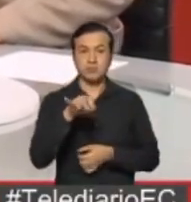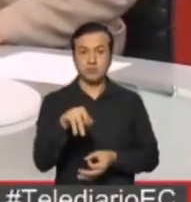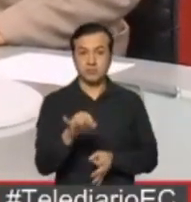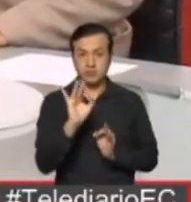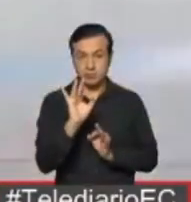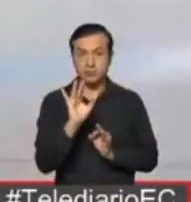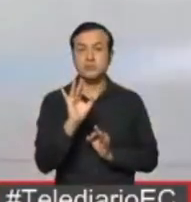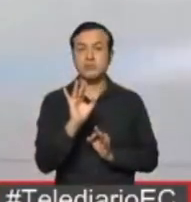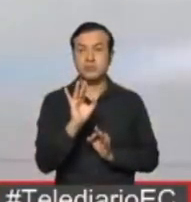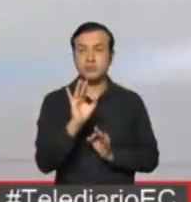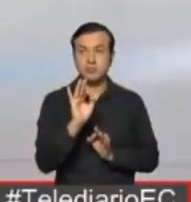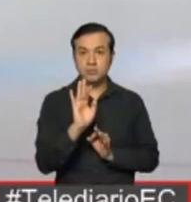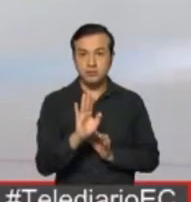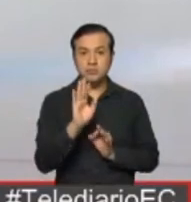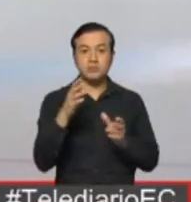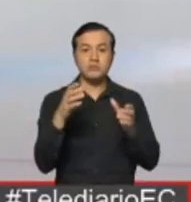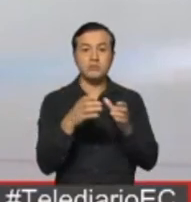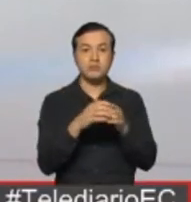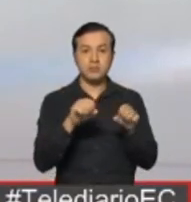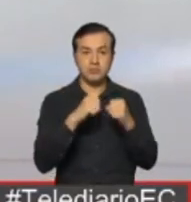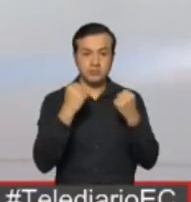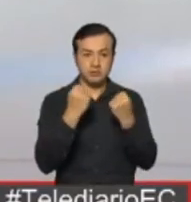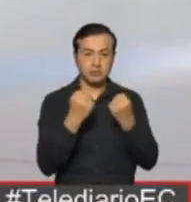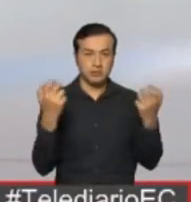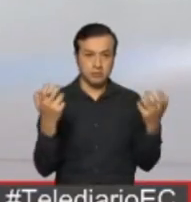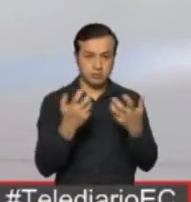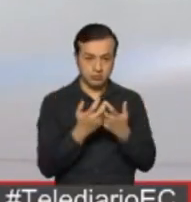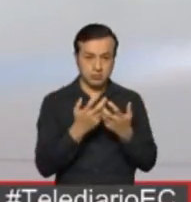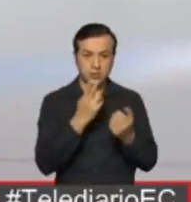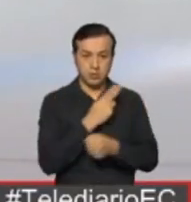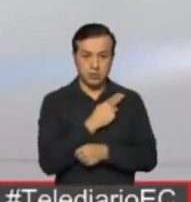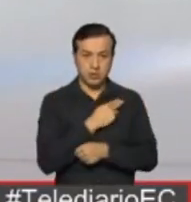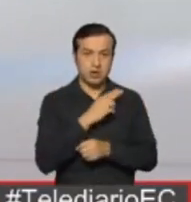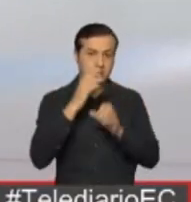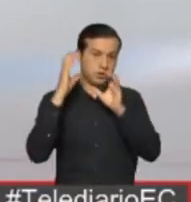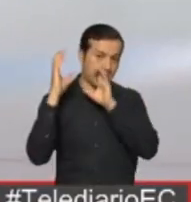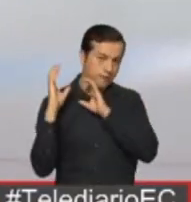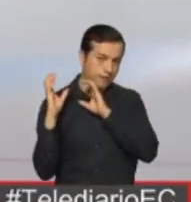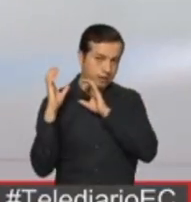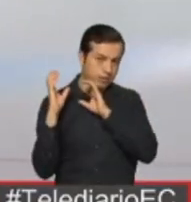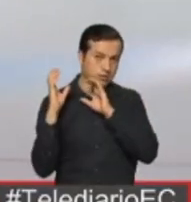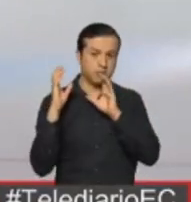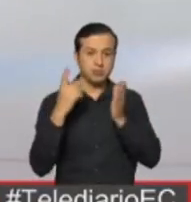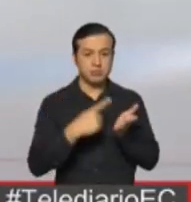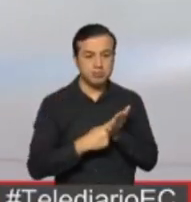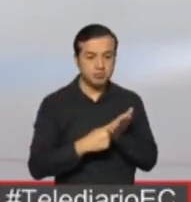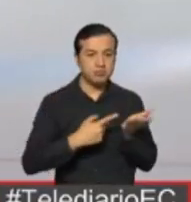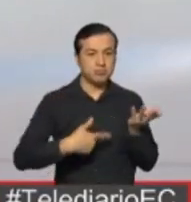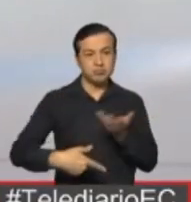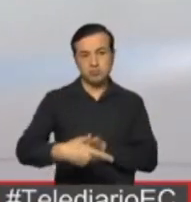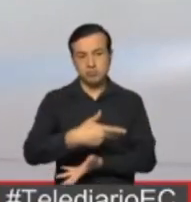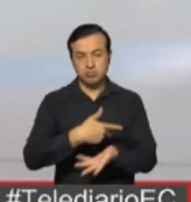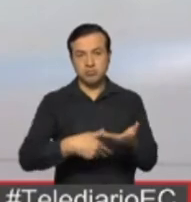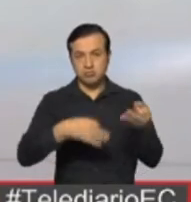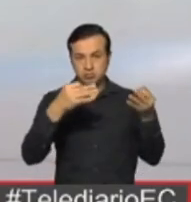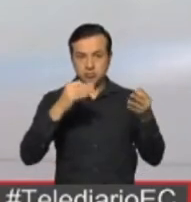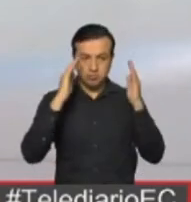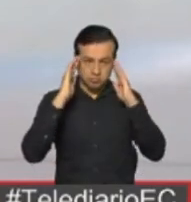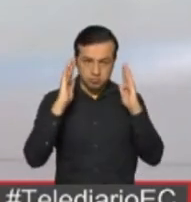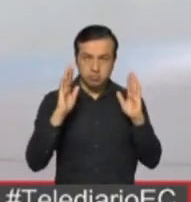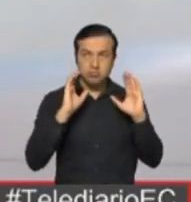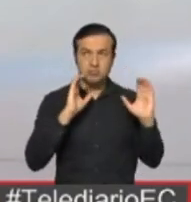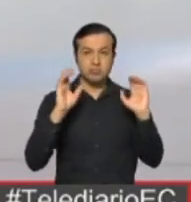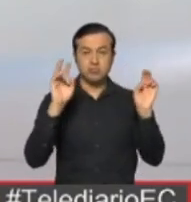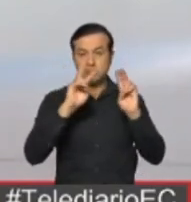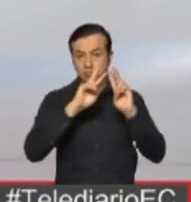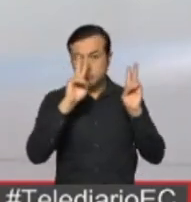justamente hasta la sociedad ha organizado en conjunto con la universidad san francisco un foro panel en donde a propósito vamos a